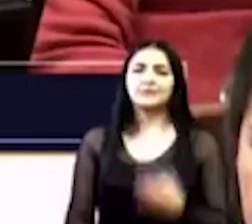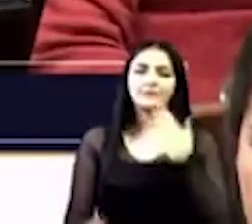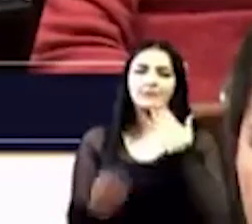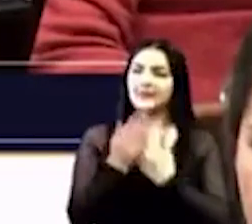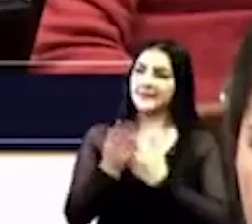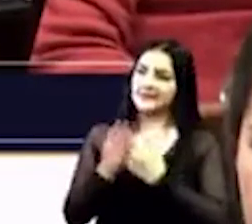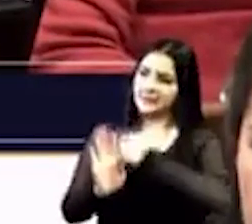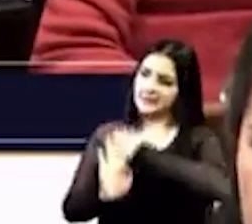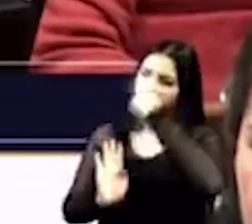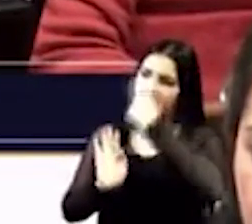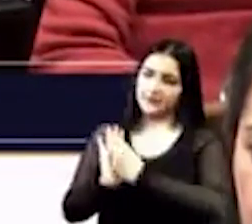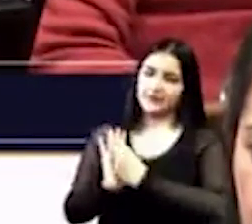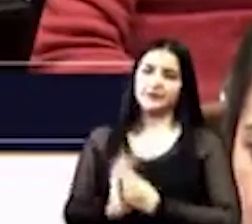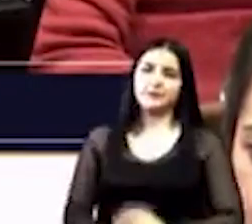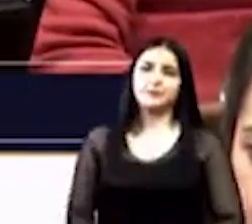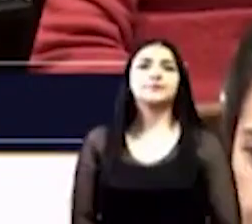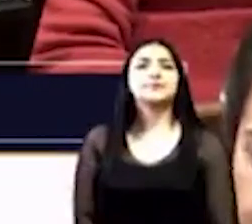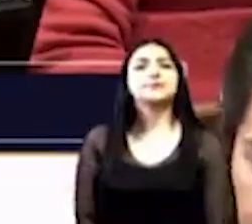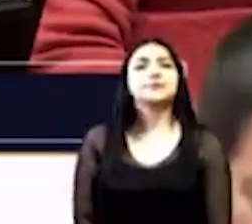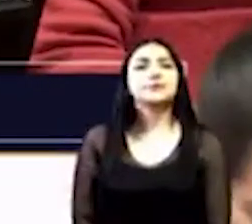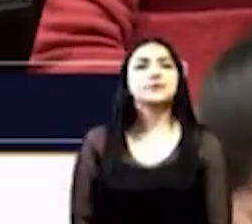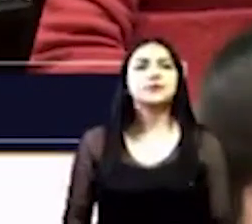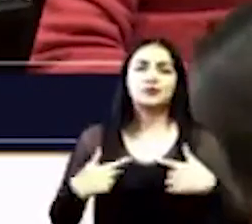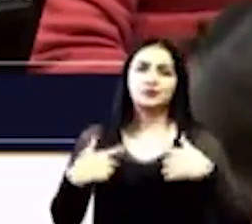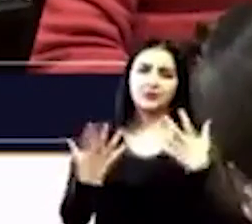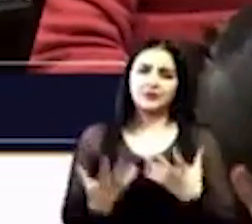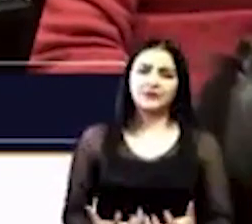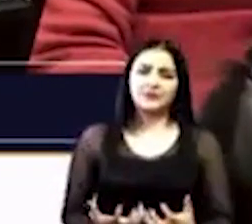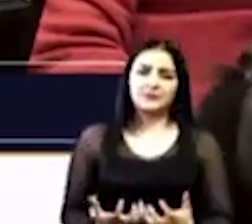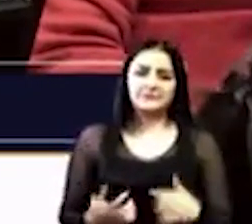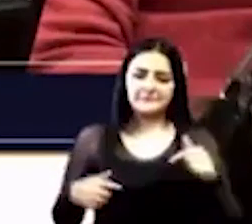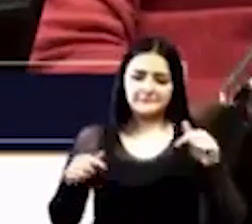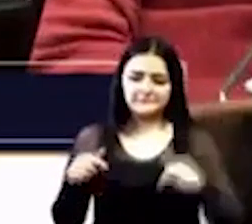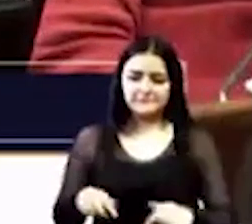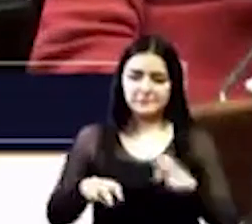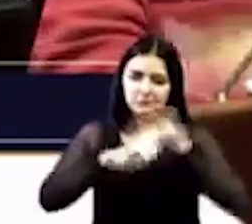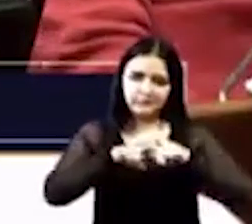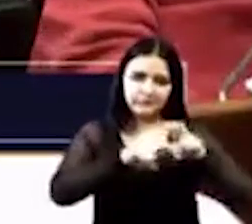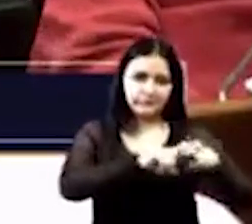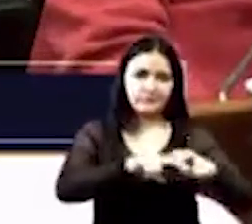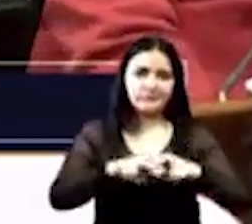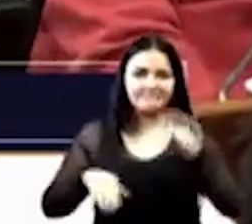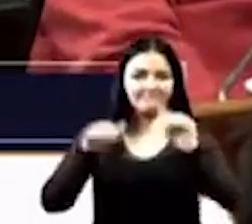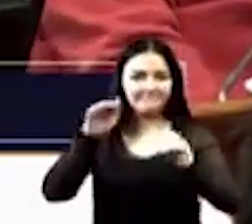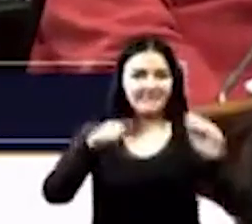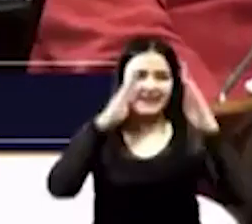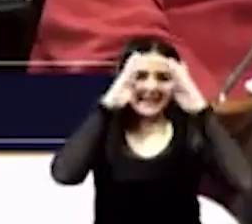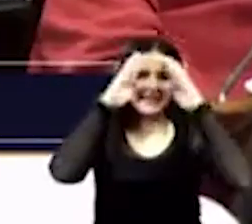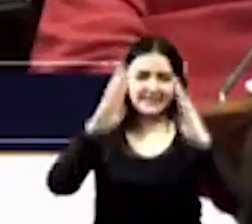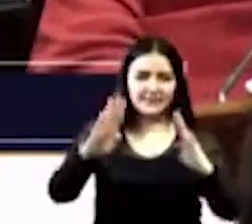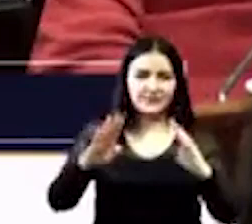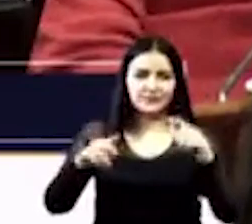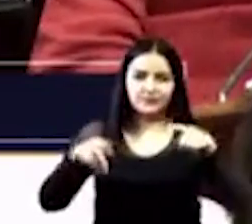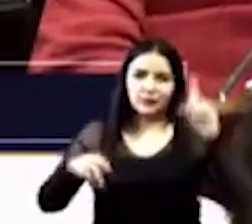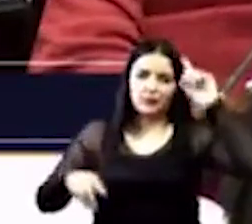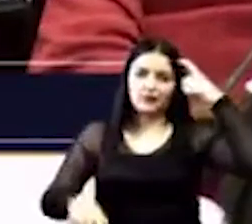Muchas gracias, señor presidente. Yo quiero, desde esta curul, llamar la atención del gobierno